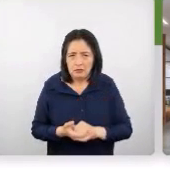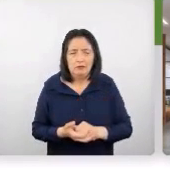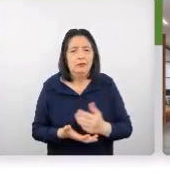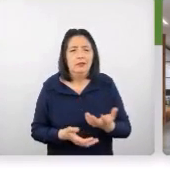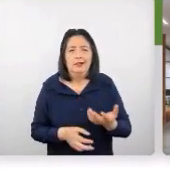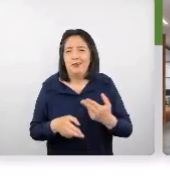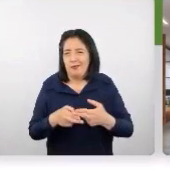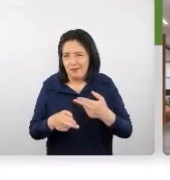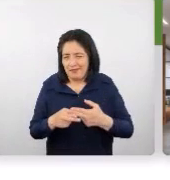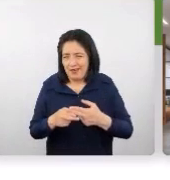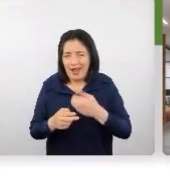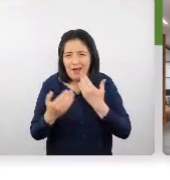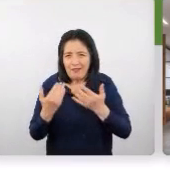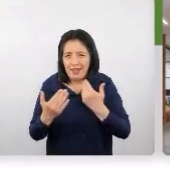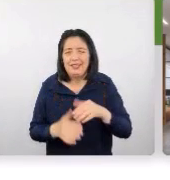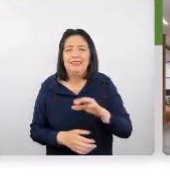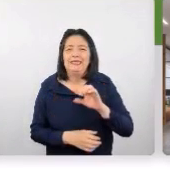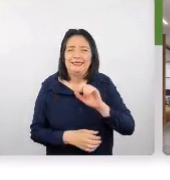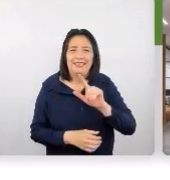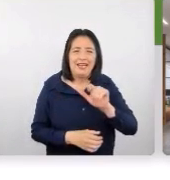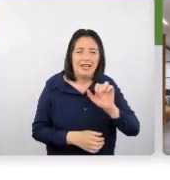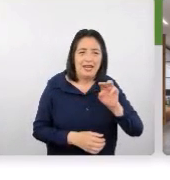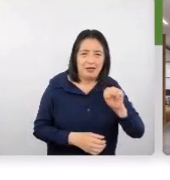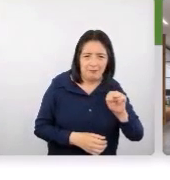aleikum. Desde ya,